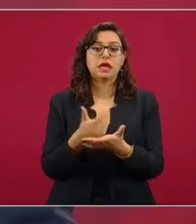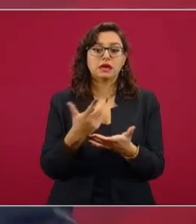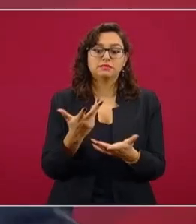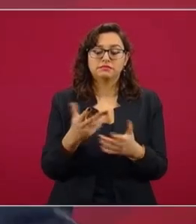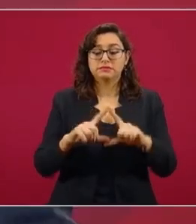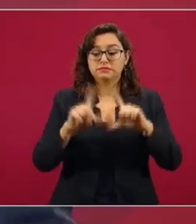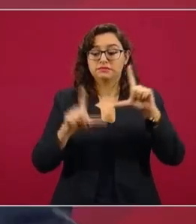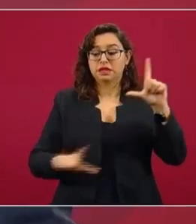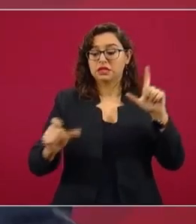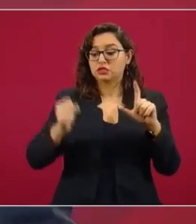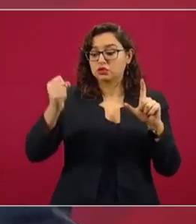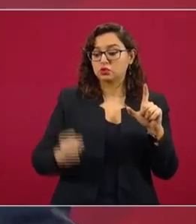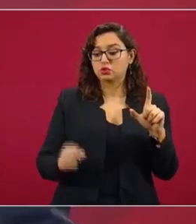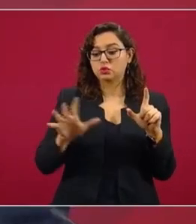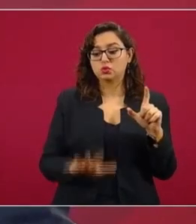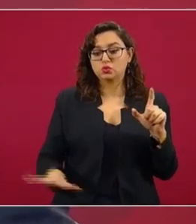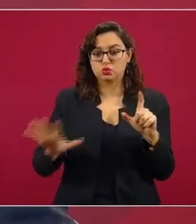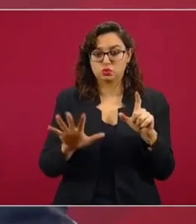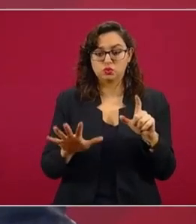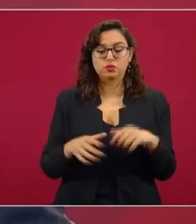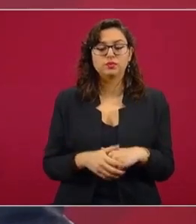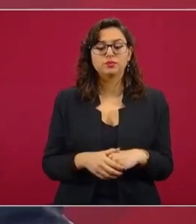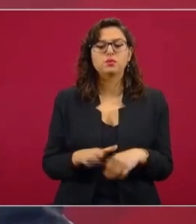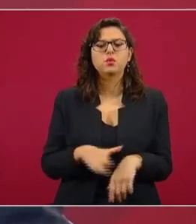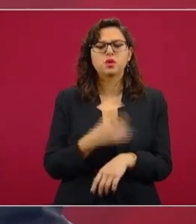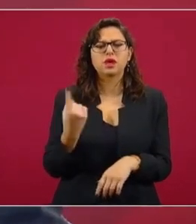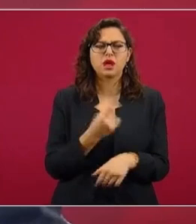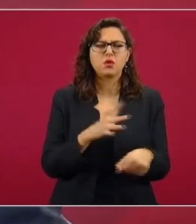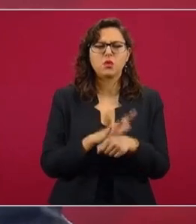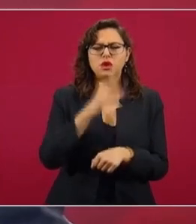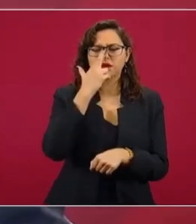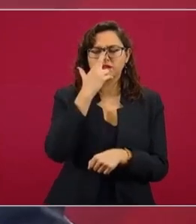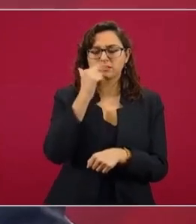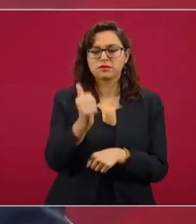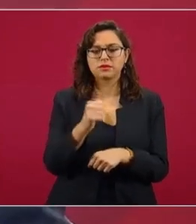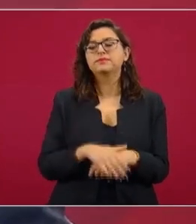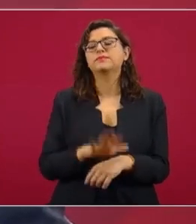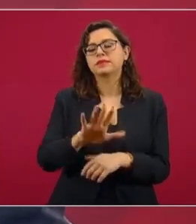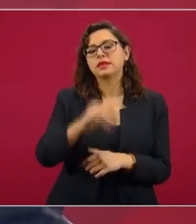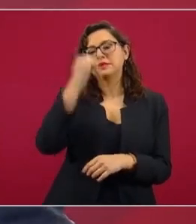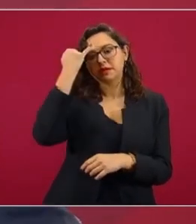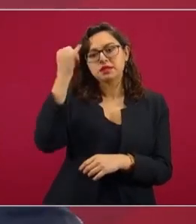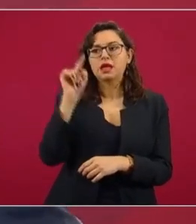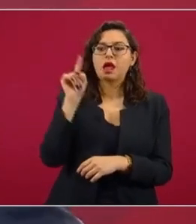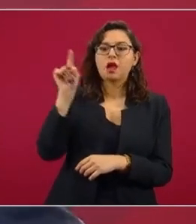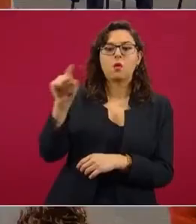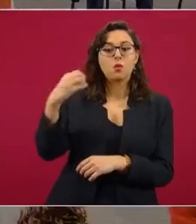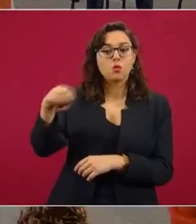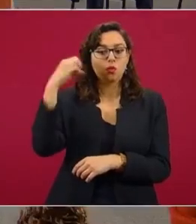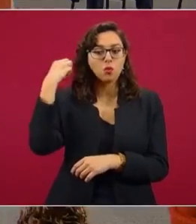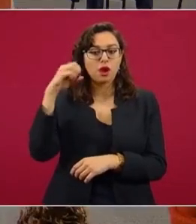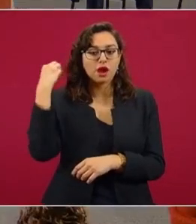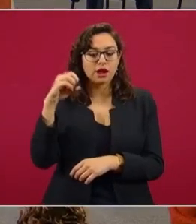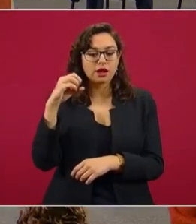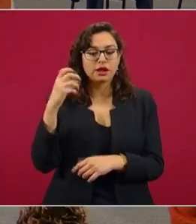del país comparado con las otras líneas de crédito. Y la razón es sencilla. Imagínense el caso de Oaxaca. El caso de Oaxaca,